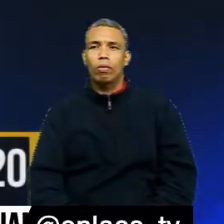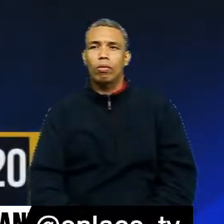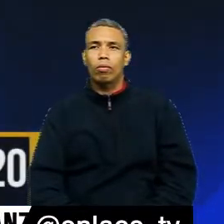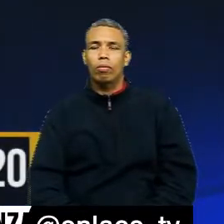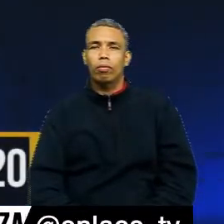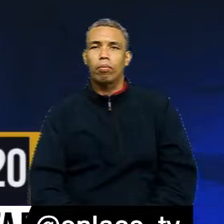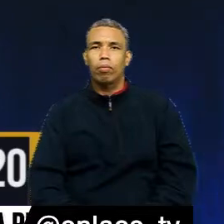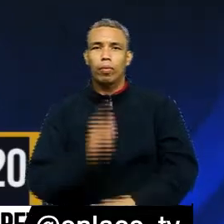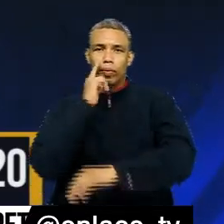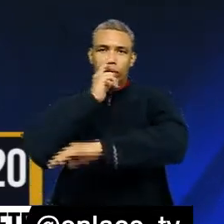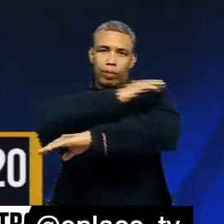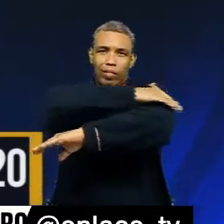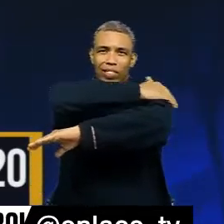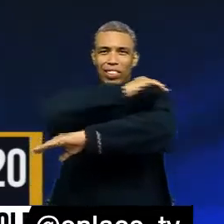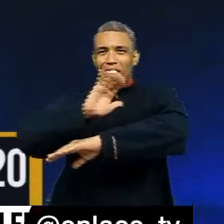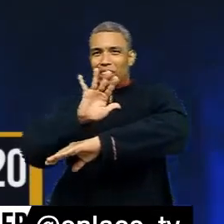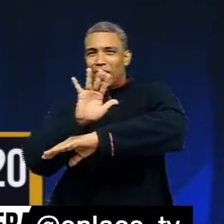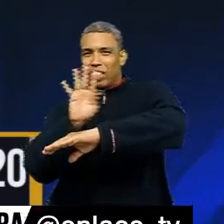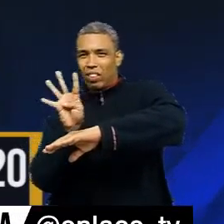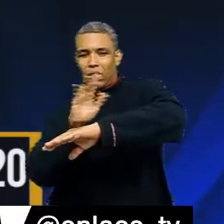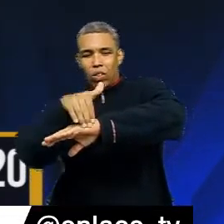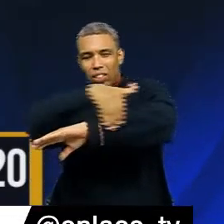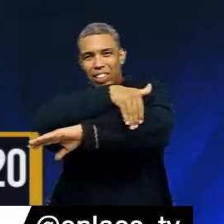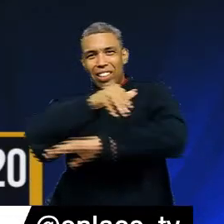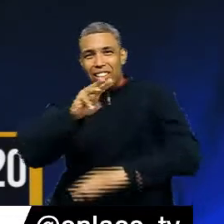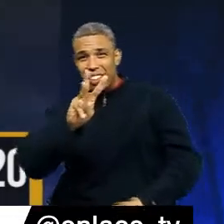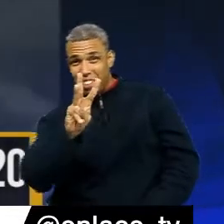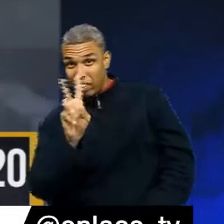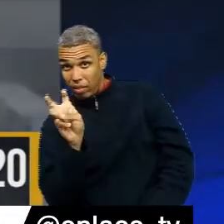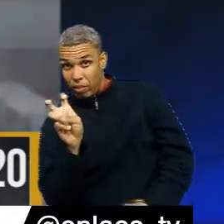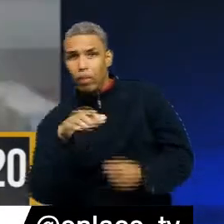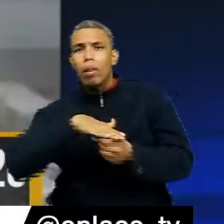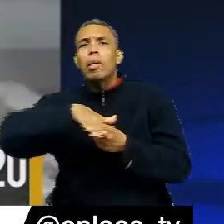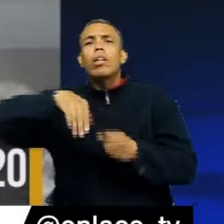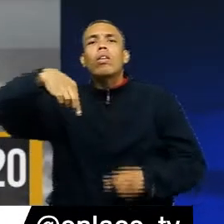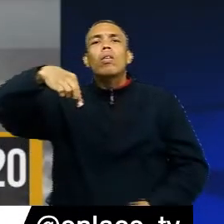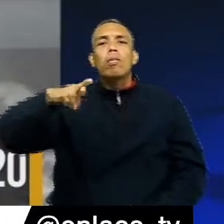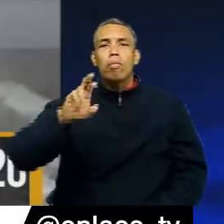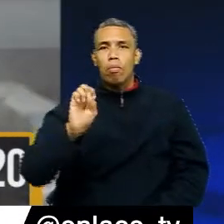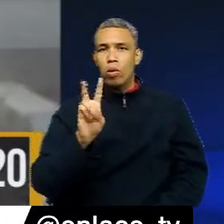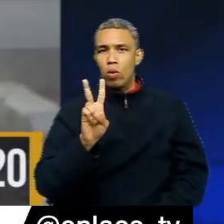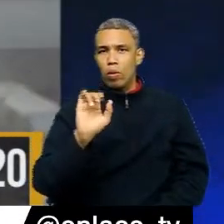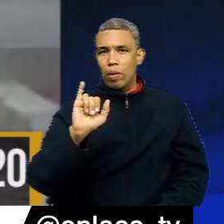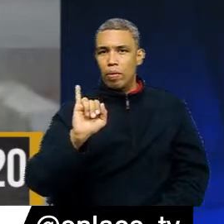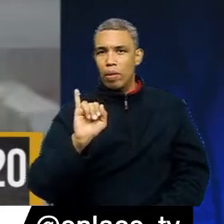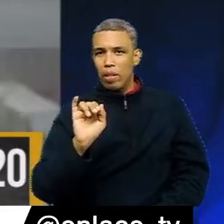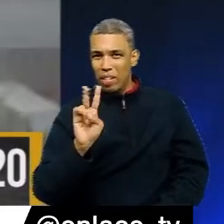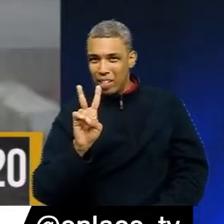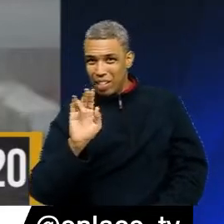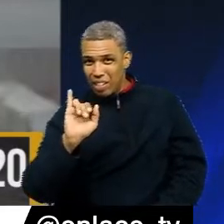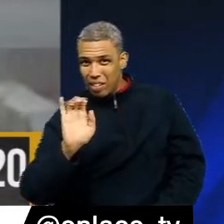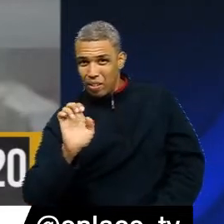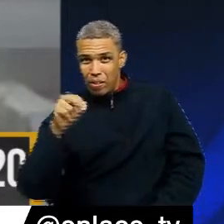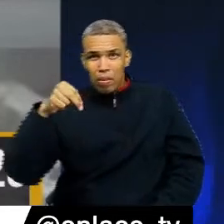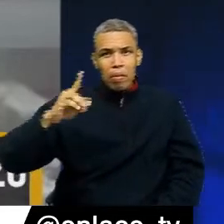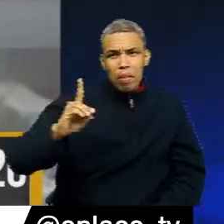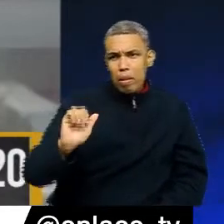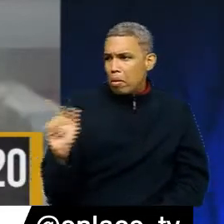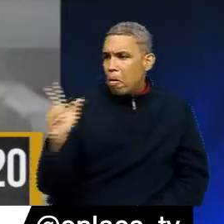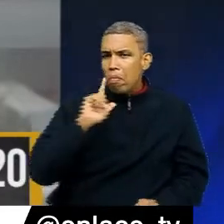Calle 54A con carrera 37A del barrio Provivienda, la comunidad denuncia su inconformidad por los escombros dejados en la